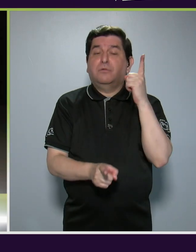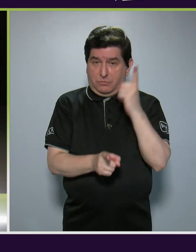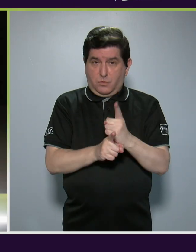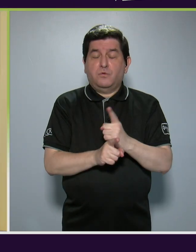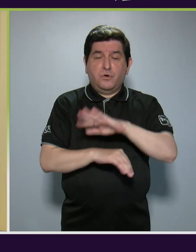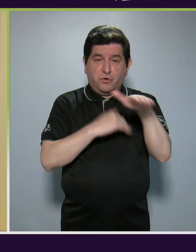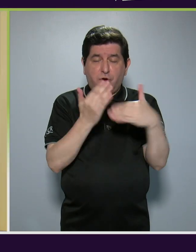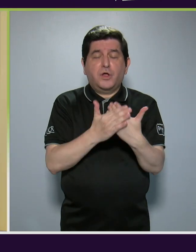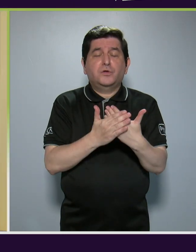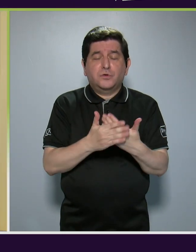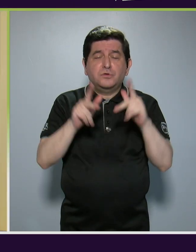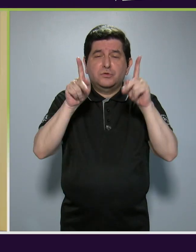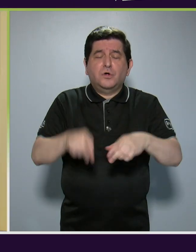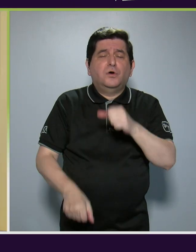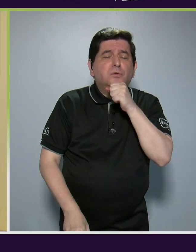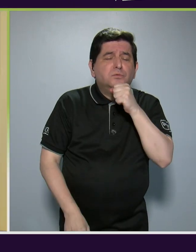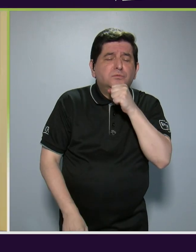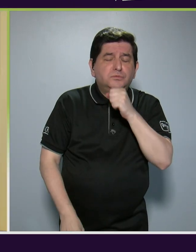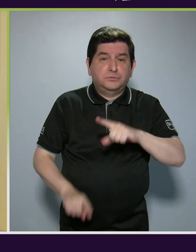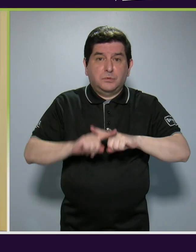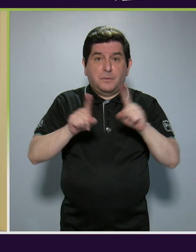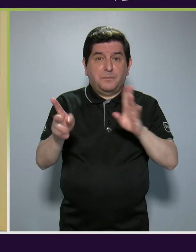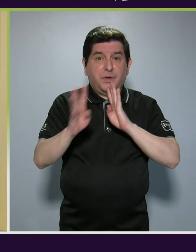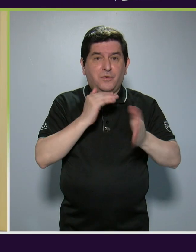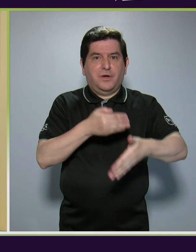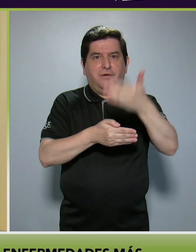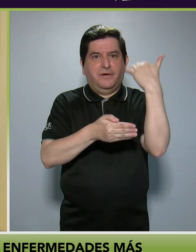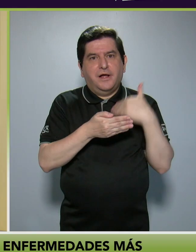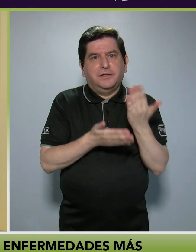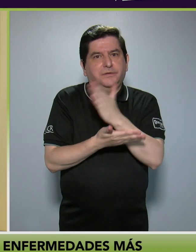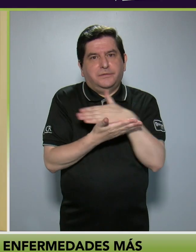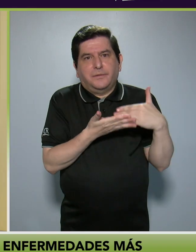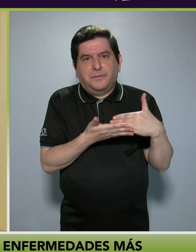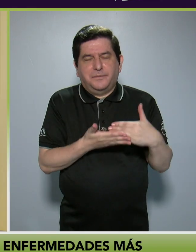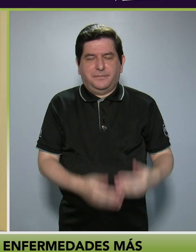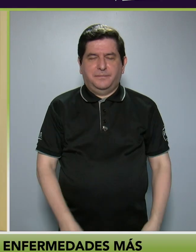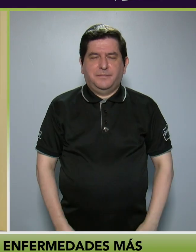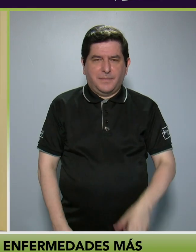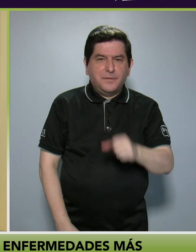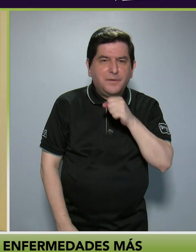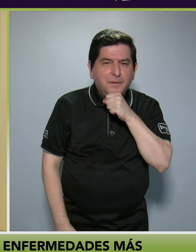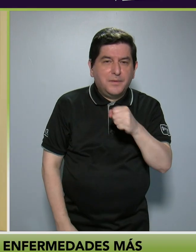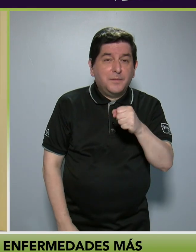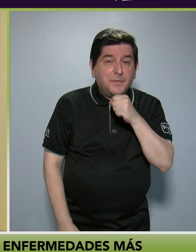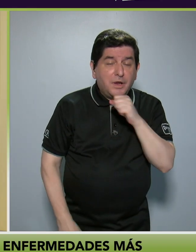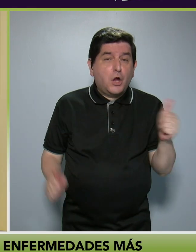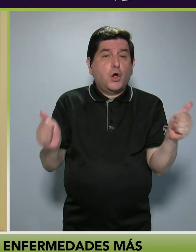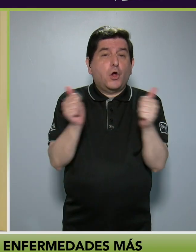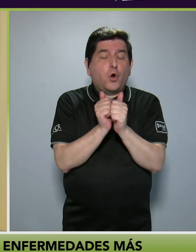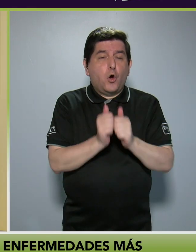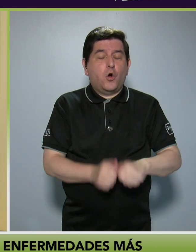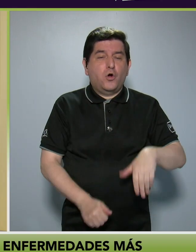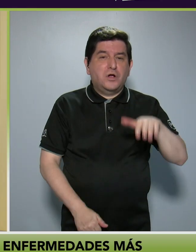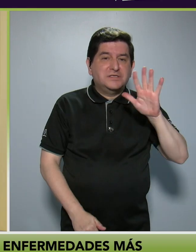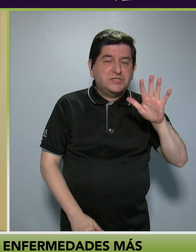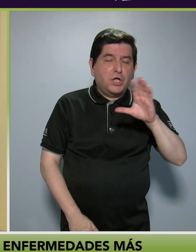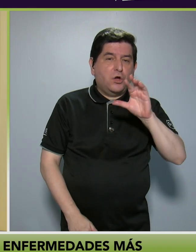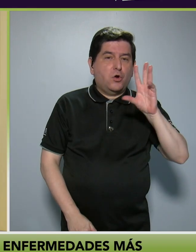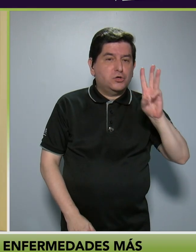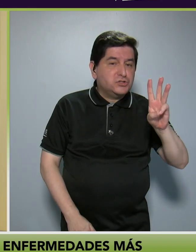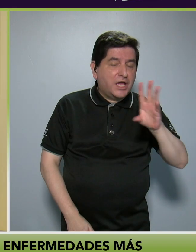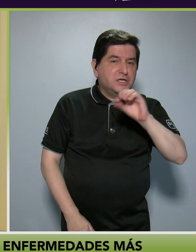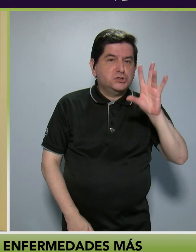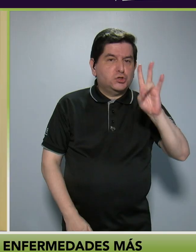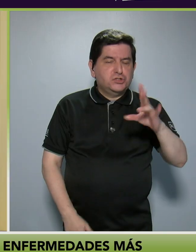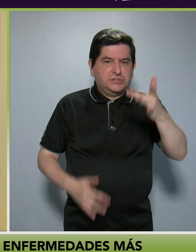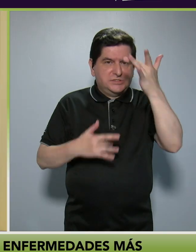vamos a envejecer, pero como conversábamos en el bloque anterior, vamos a envejecer con 5, 6, 7 enfermedades adicionales